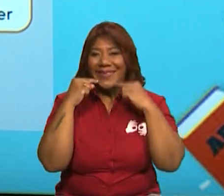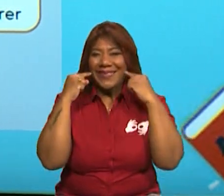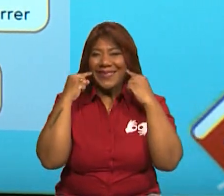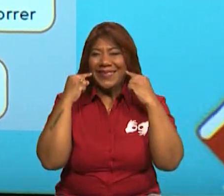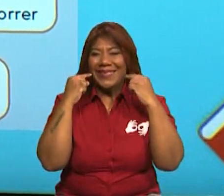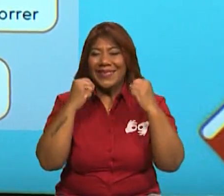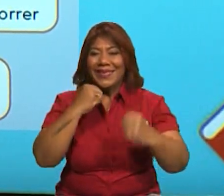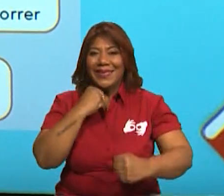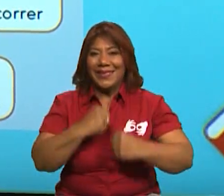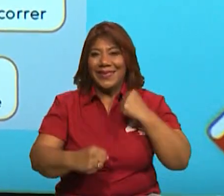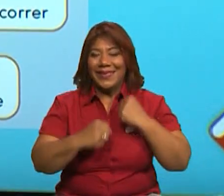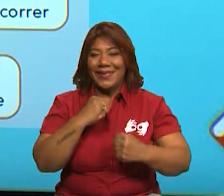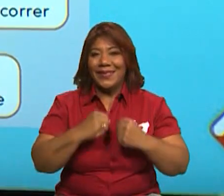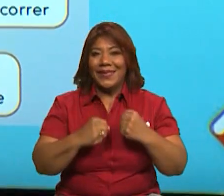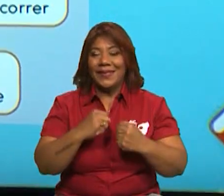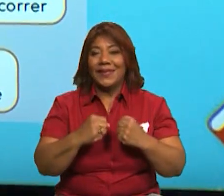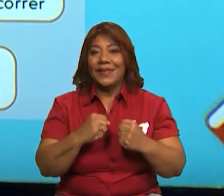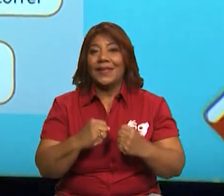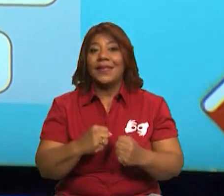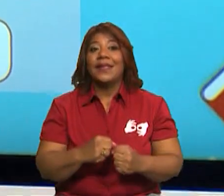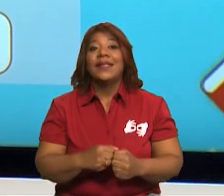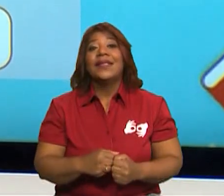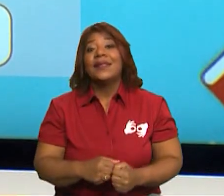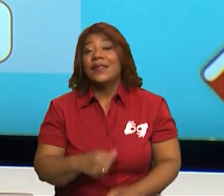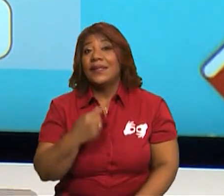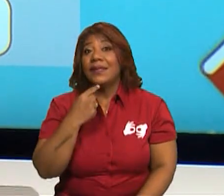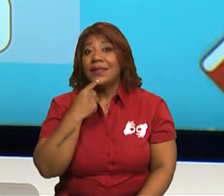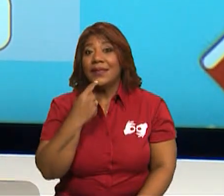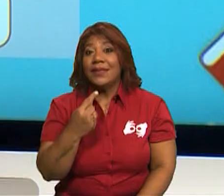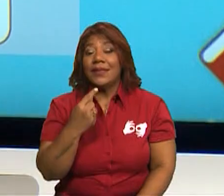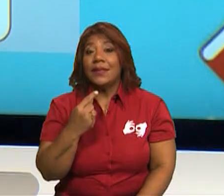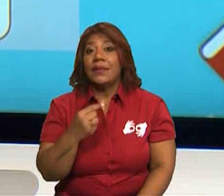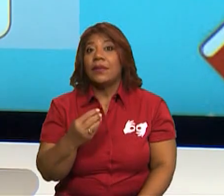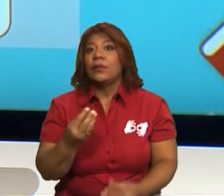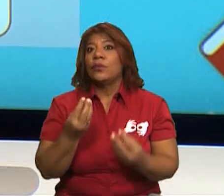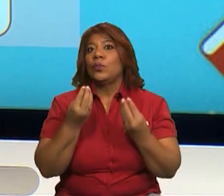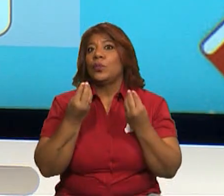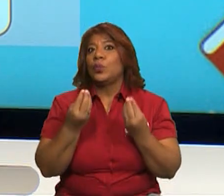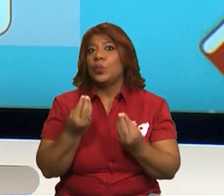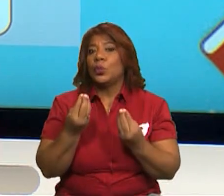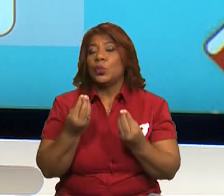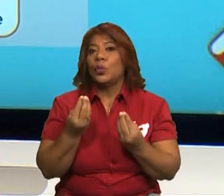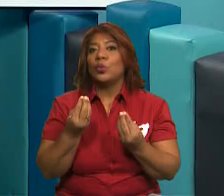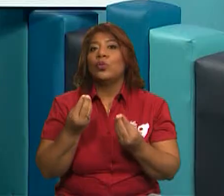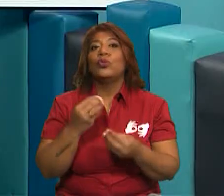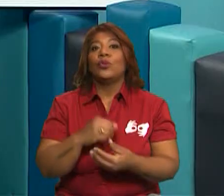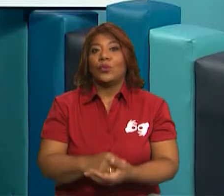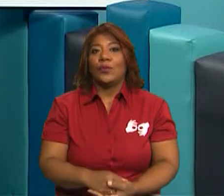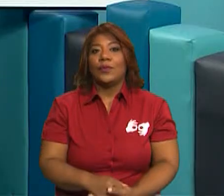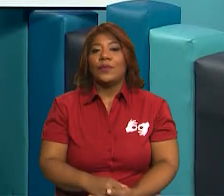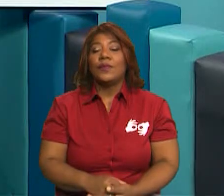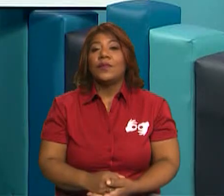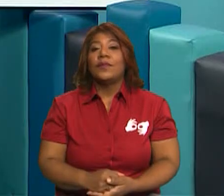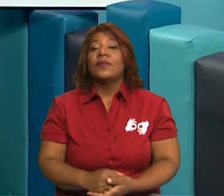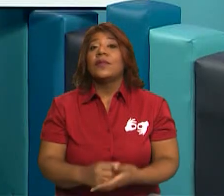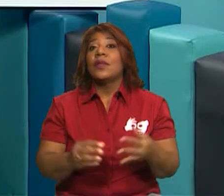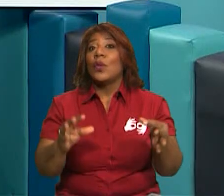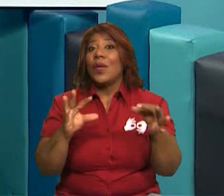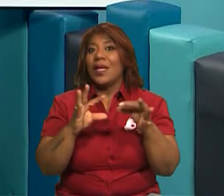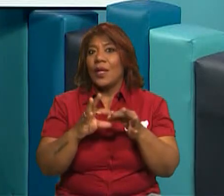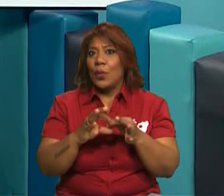correr. Adverbio, ejemplo muy, bien, lentamente.